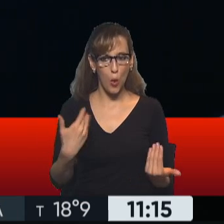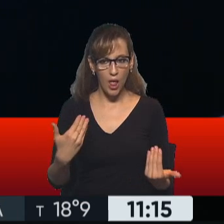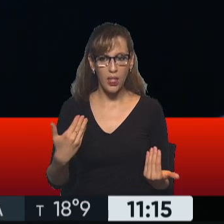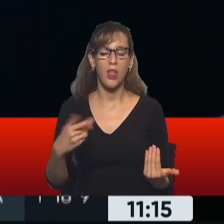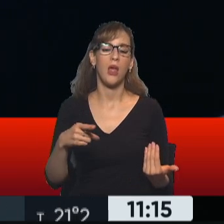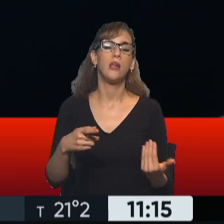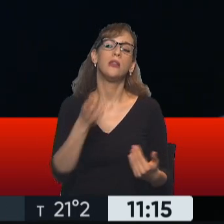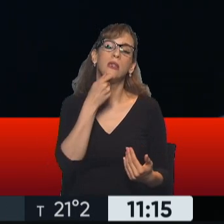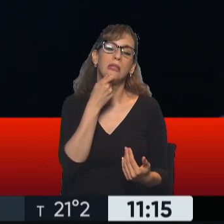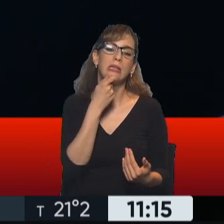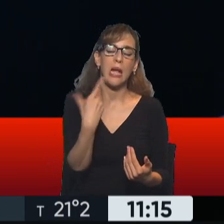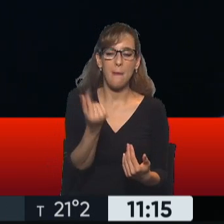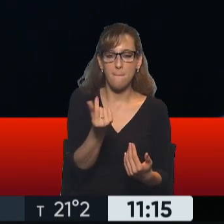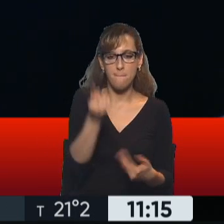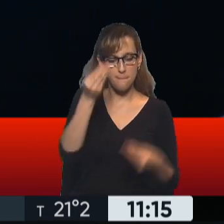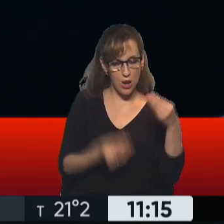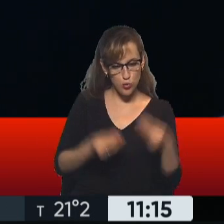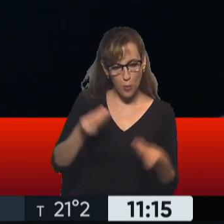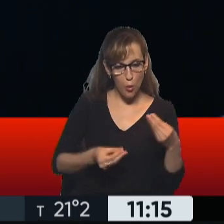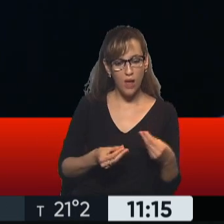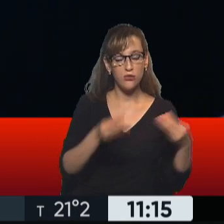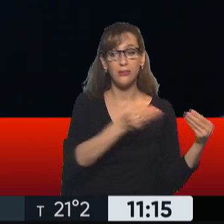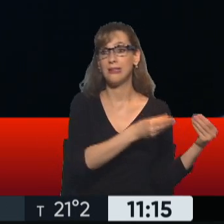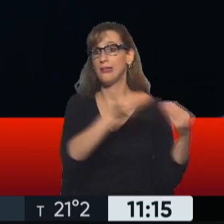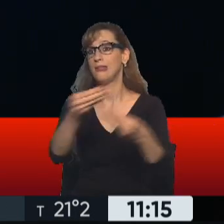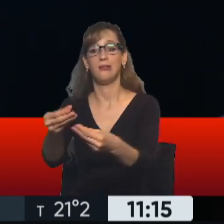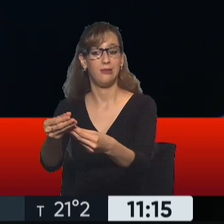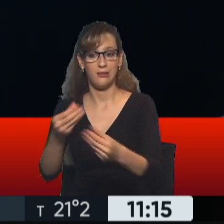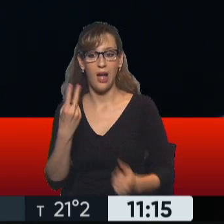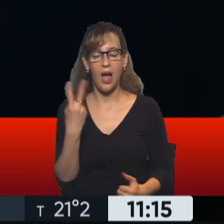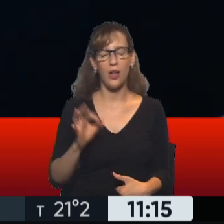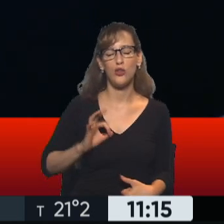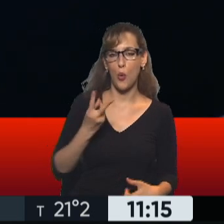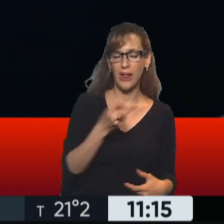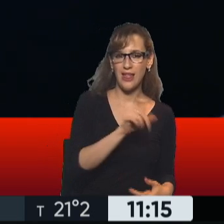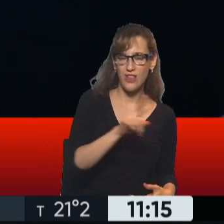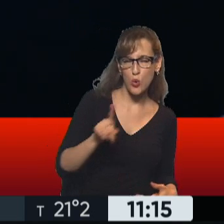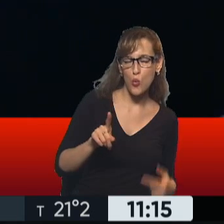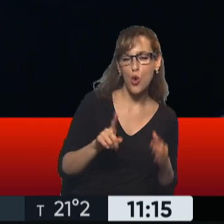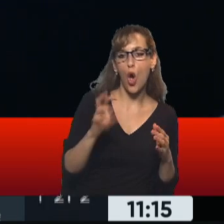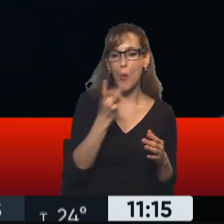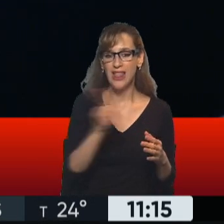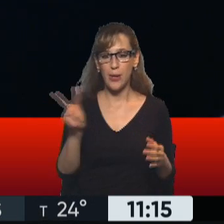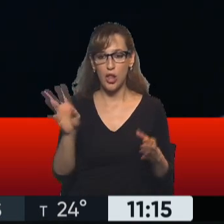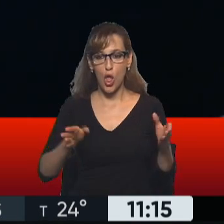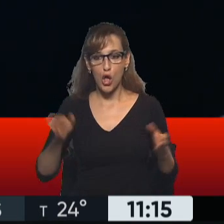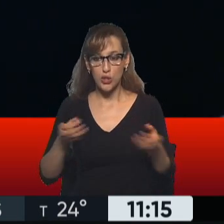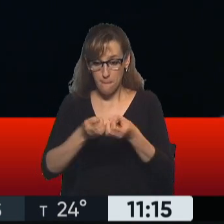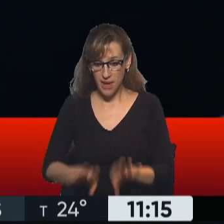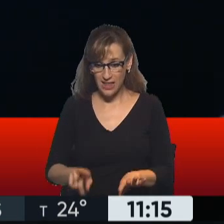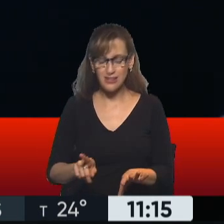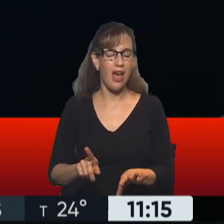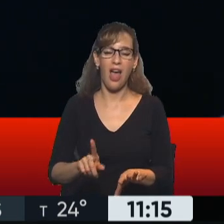presupuesto se hubiese enviado a finales del año 2021 o a principios del año 2022, las metas